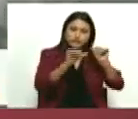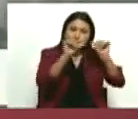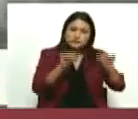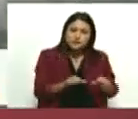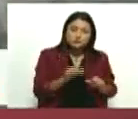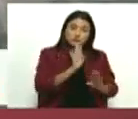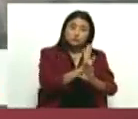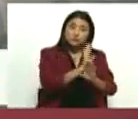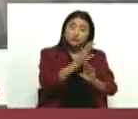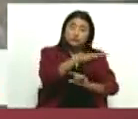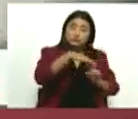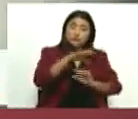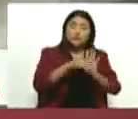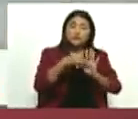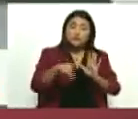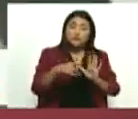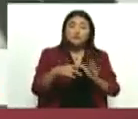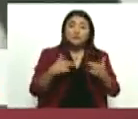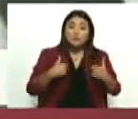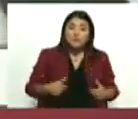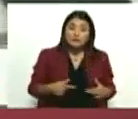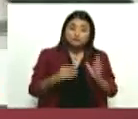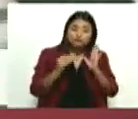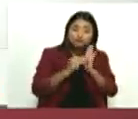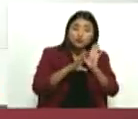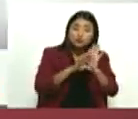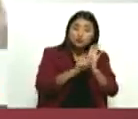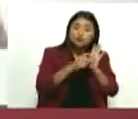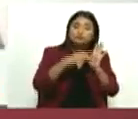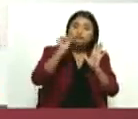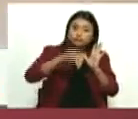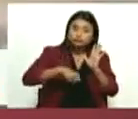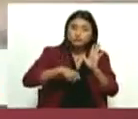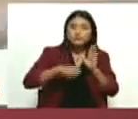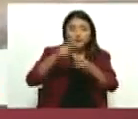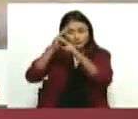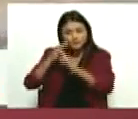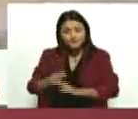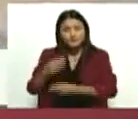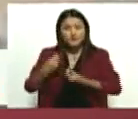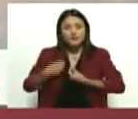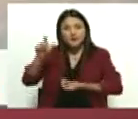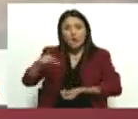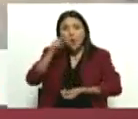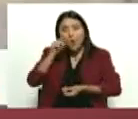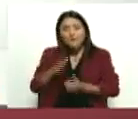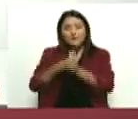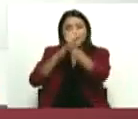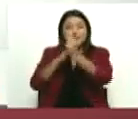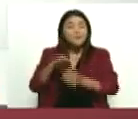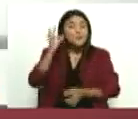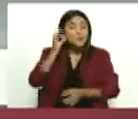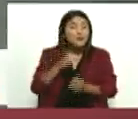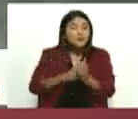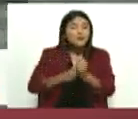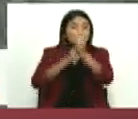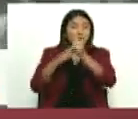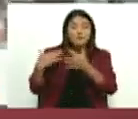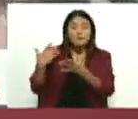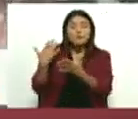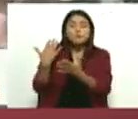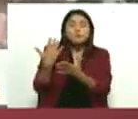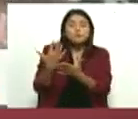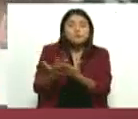garantías constitucionales. Además, ha honrado la vida y obra de hombres y mujeres cuyas trayectorias